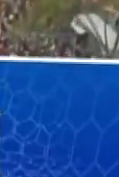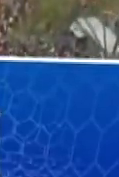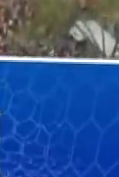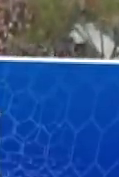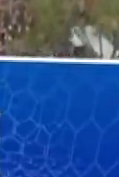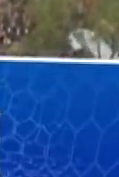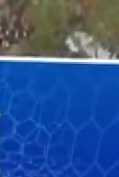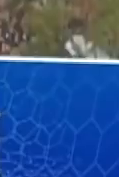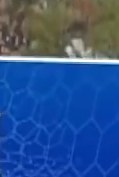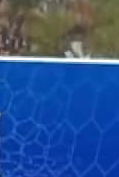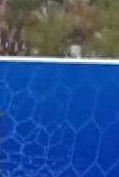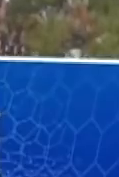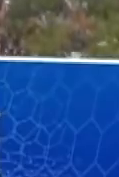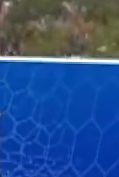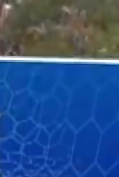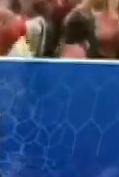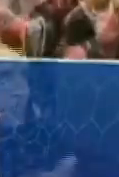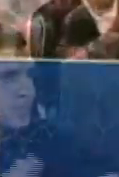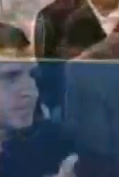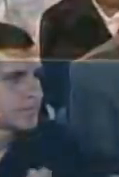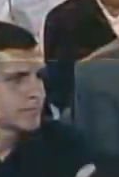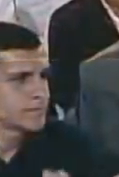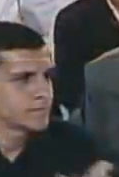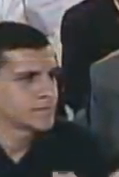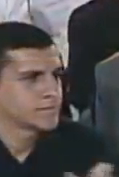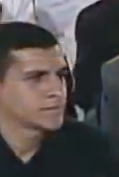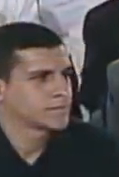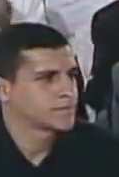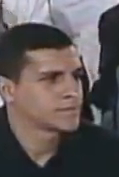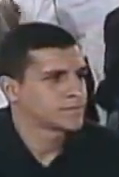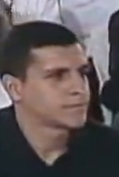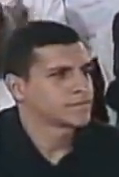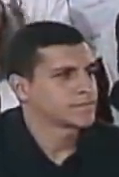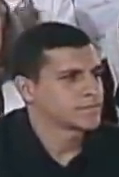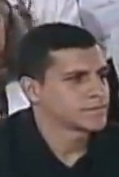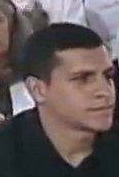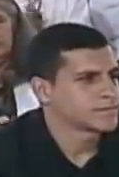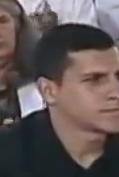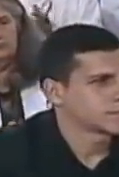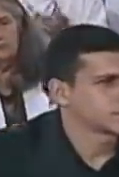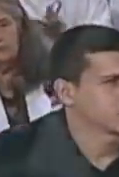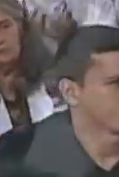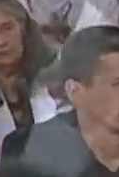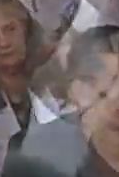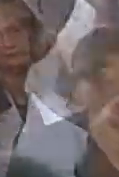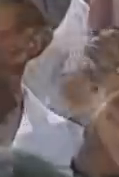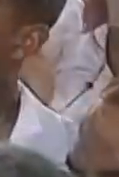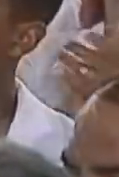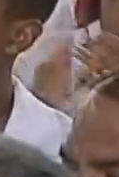Asamblea Nacional que se instala el 5 de enero del 2021.